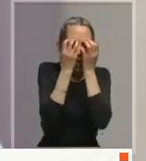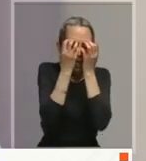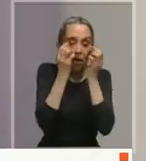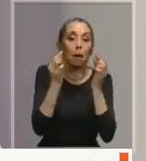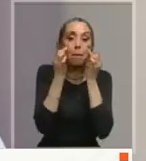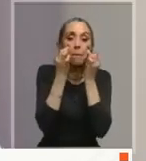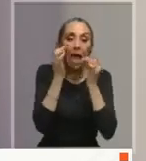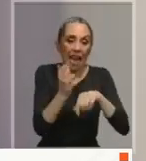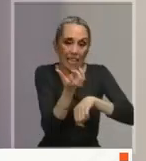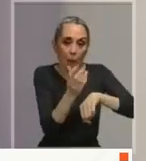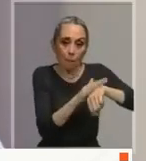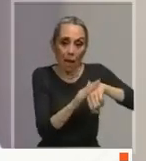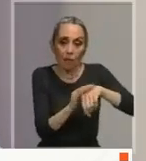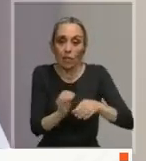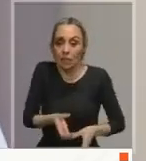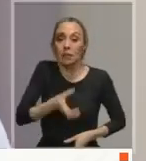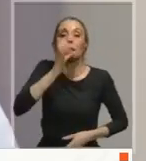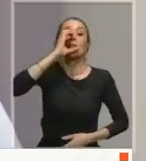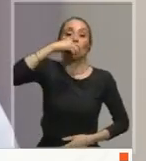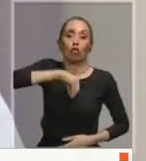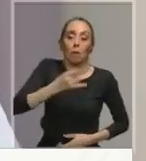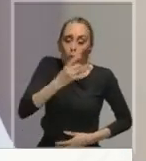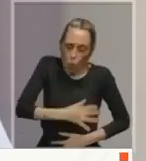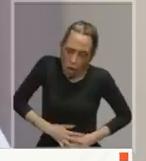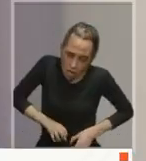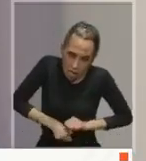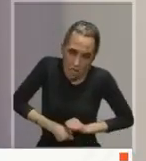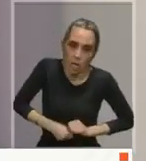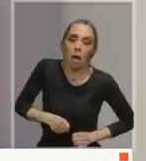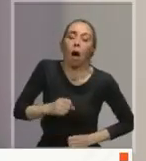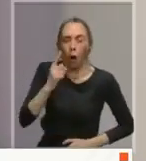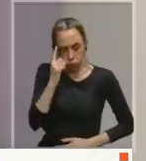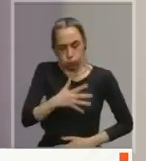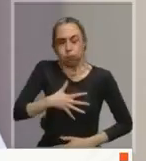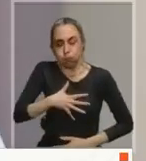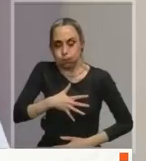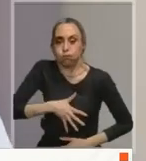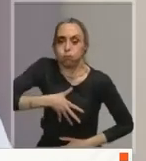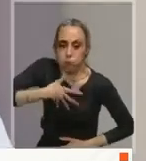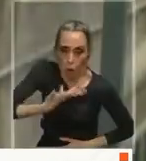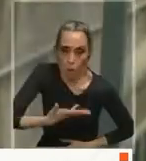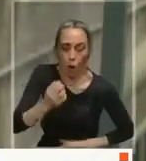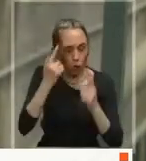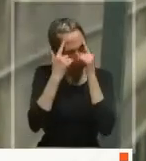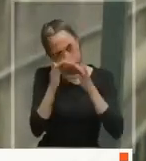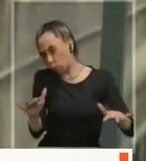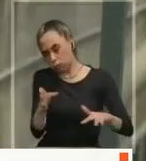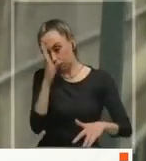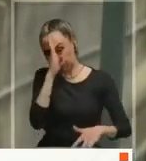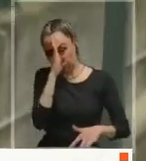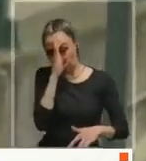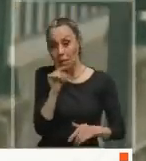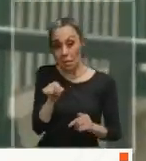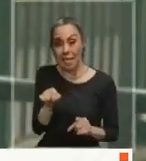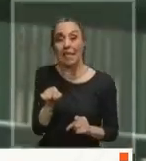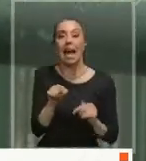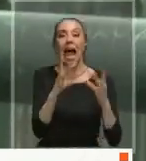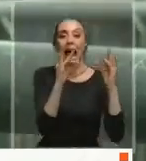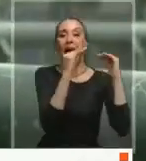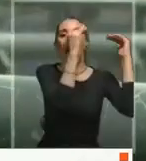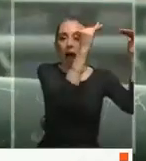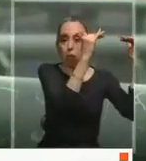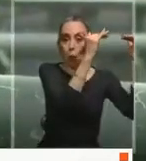en el caso de la ingestión puede provocar dolor abdominal, náuseas, vómitos e incluso compromiso de conciencia. Eso en el caso de los